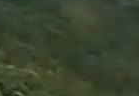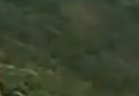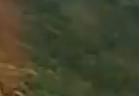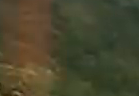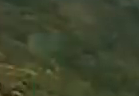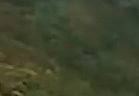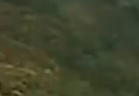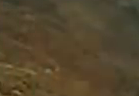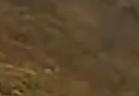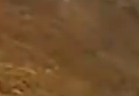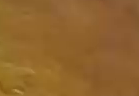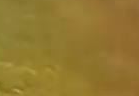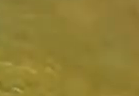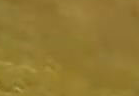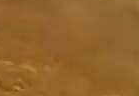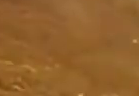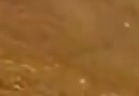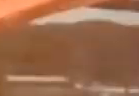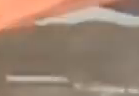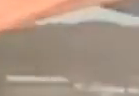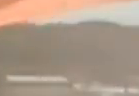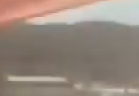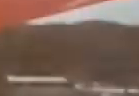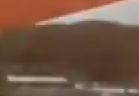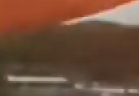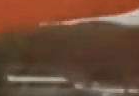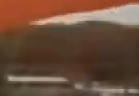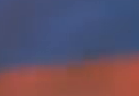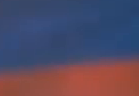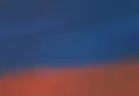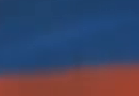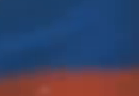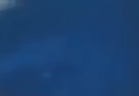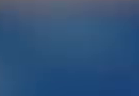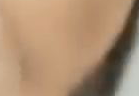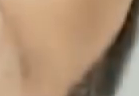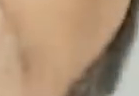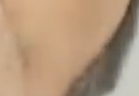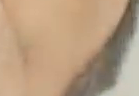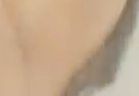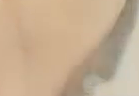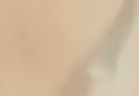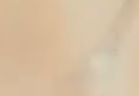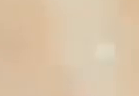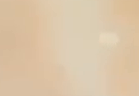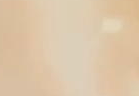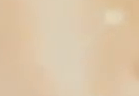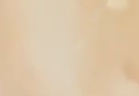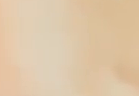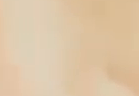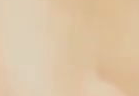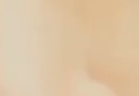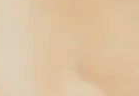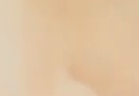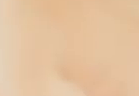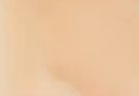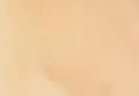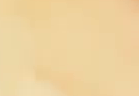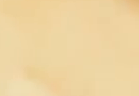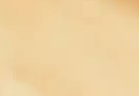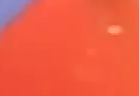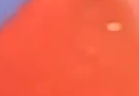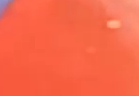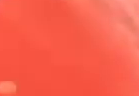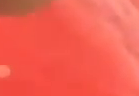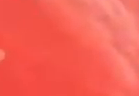Sudamérica. Así que esta bandera es la bandera amada de la patria de Bolívar y la llevamos